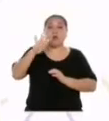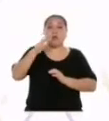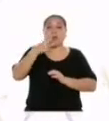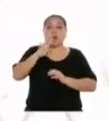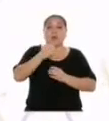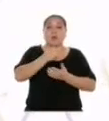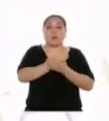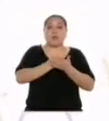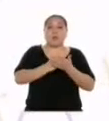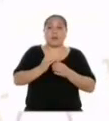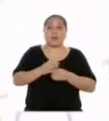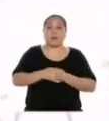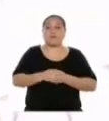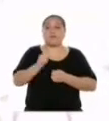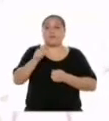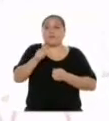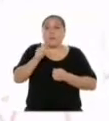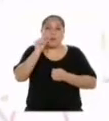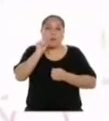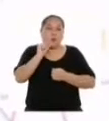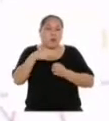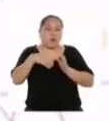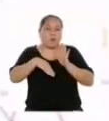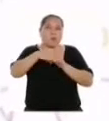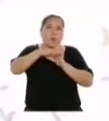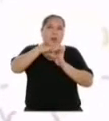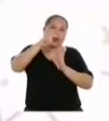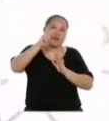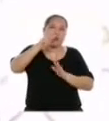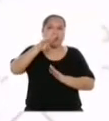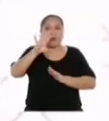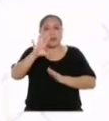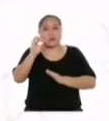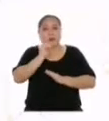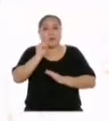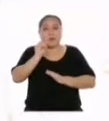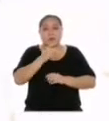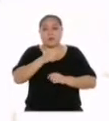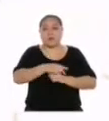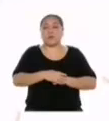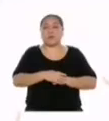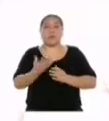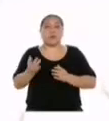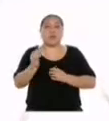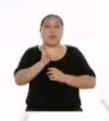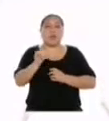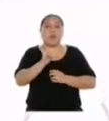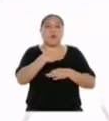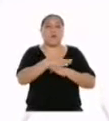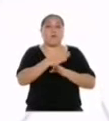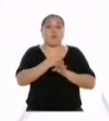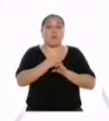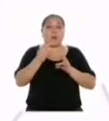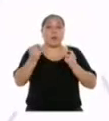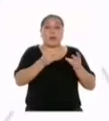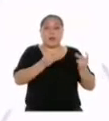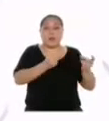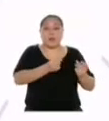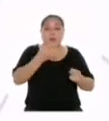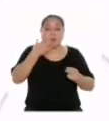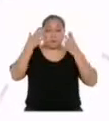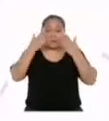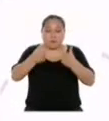muestra, o sea, un poco más del 25% de esta. De la misma forma, rápidamente